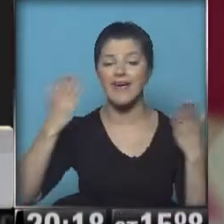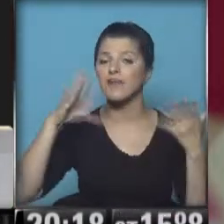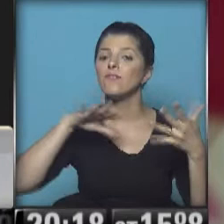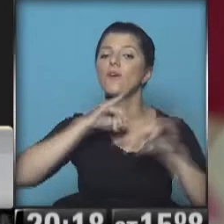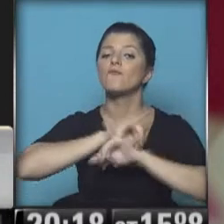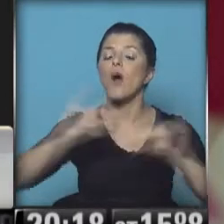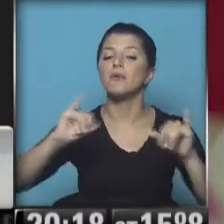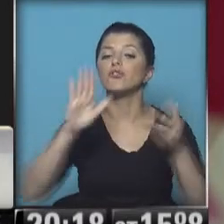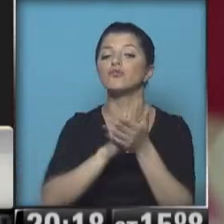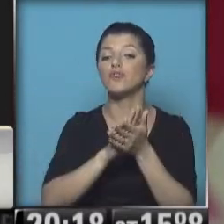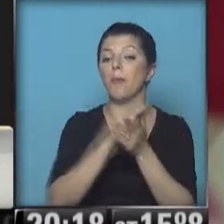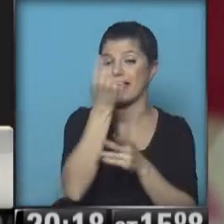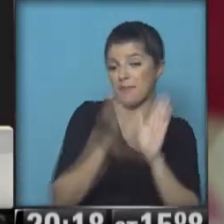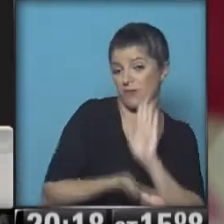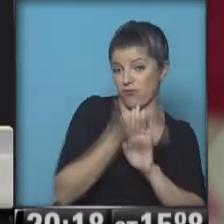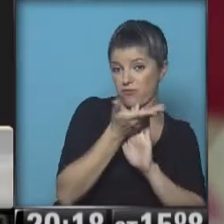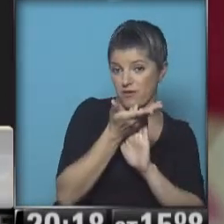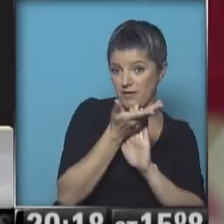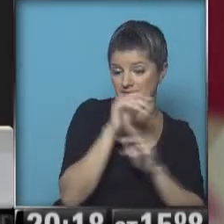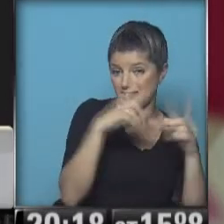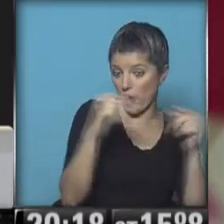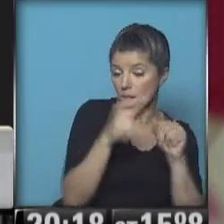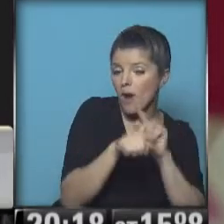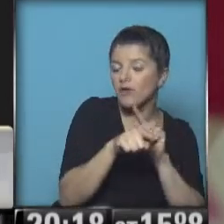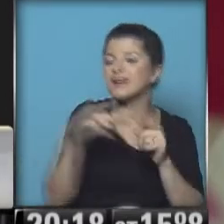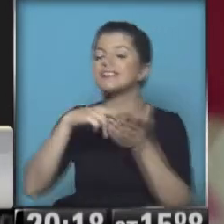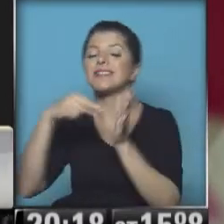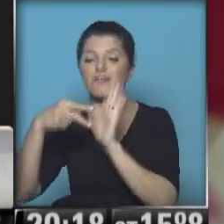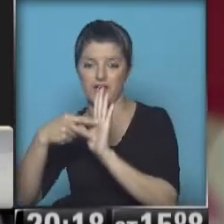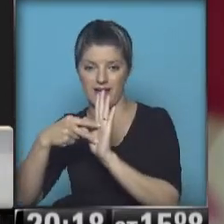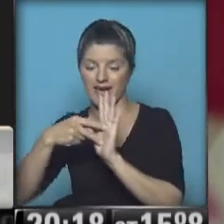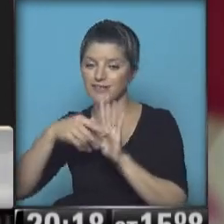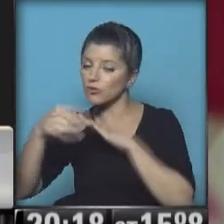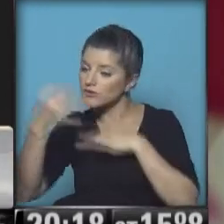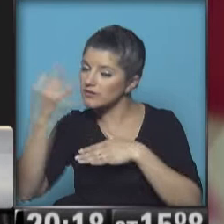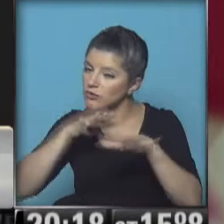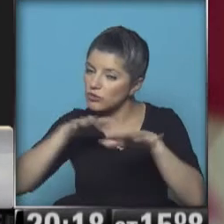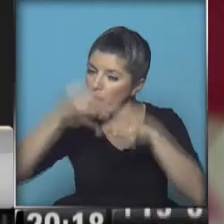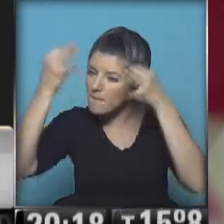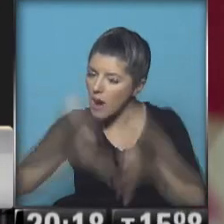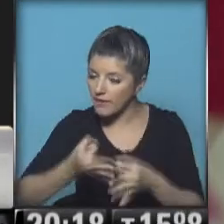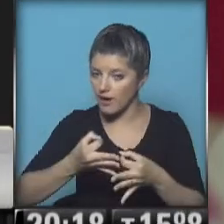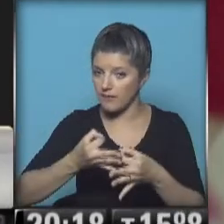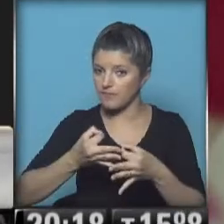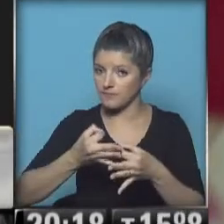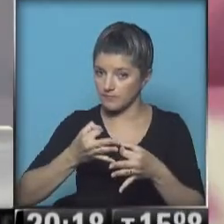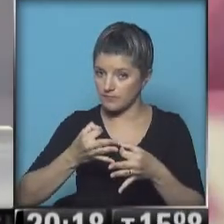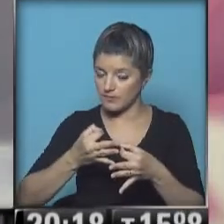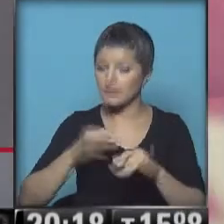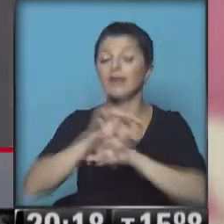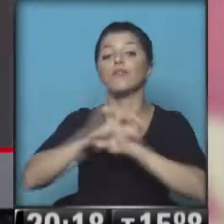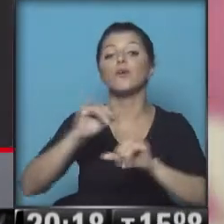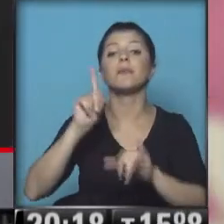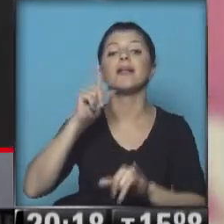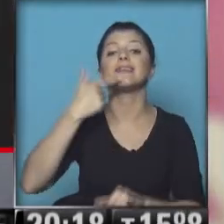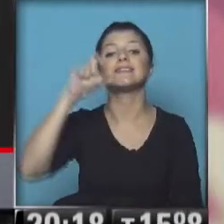que quieras tomar, refleja un incremento en términos reales. Un informe de la CEPAL marca que el incremento en